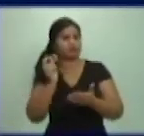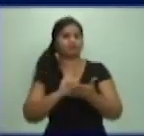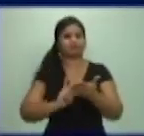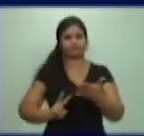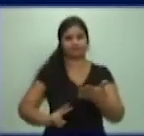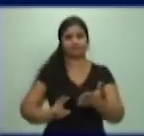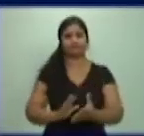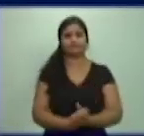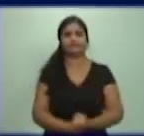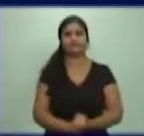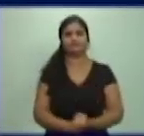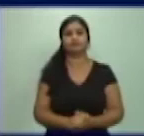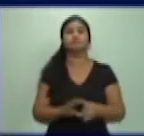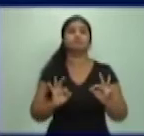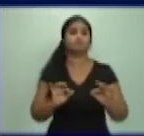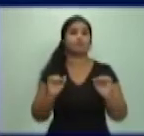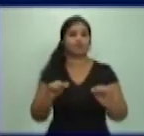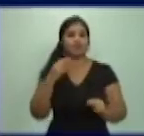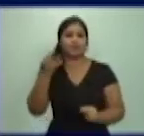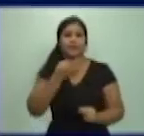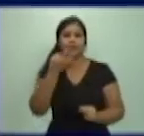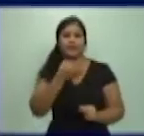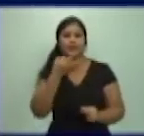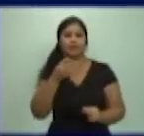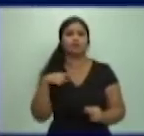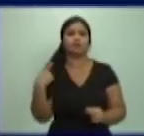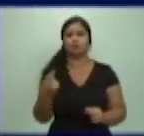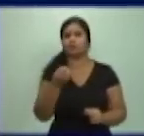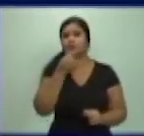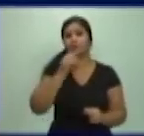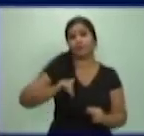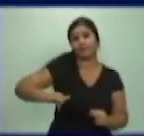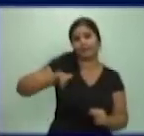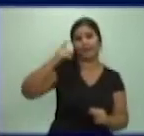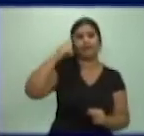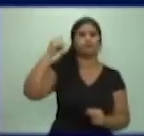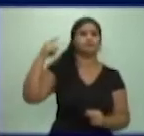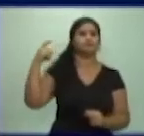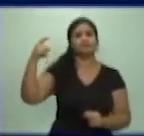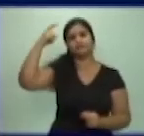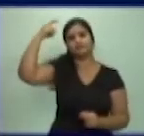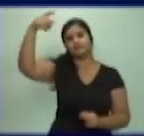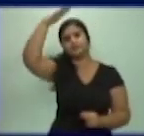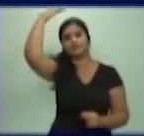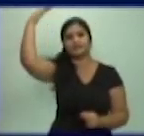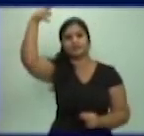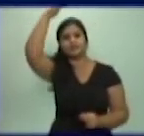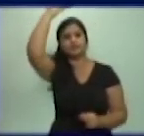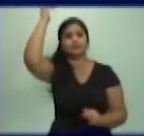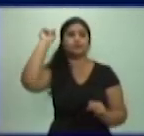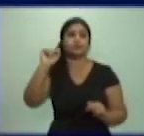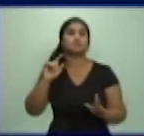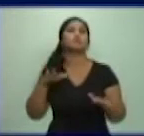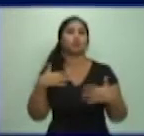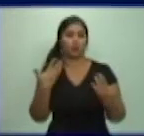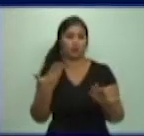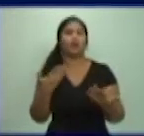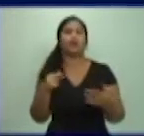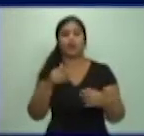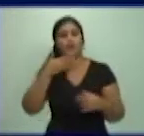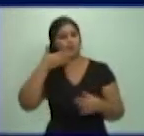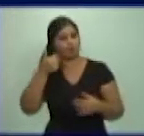permite viajar en el tiempo, que nos permite evadir la realidad. Por tanto, eso es un beneficio. Y mediante una oración,